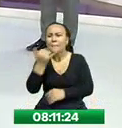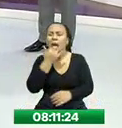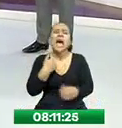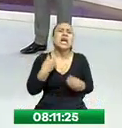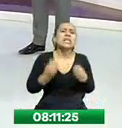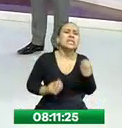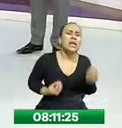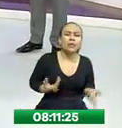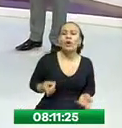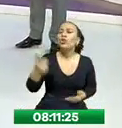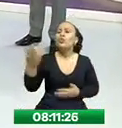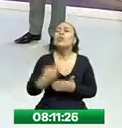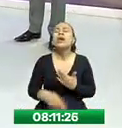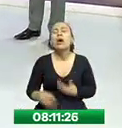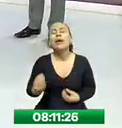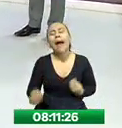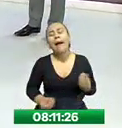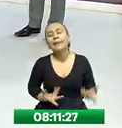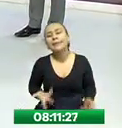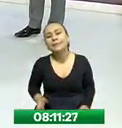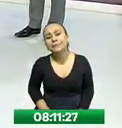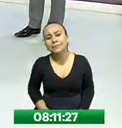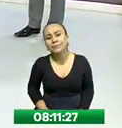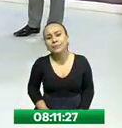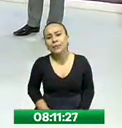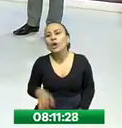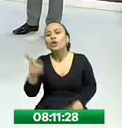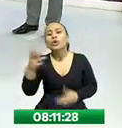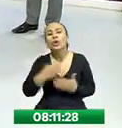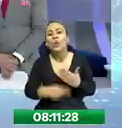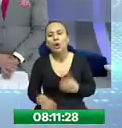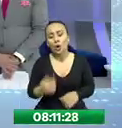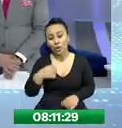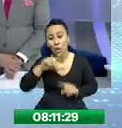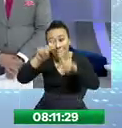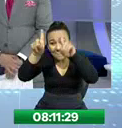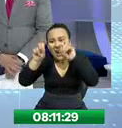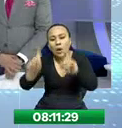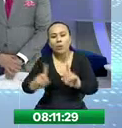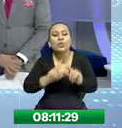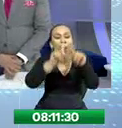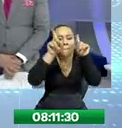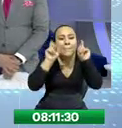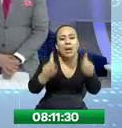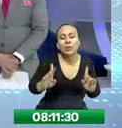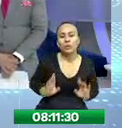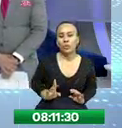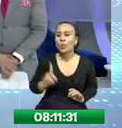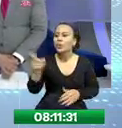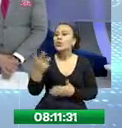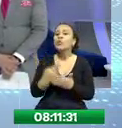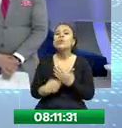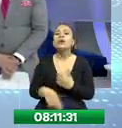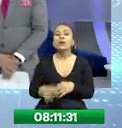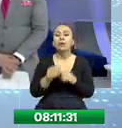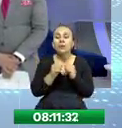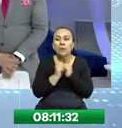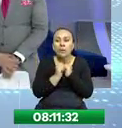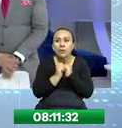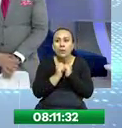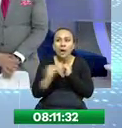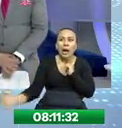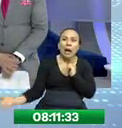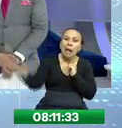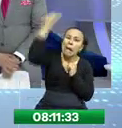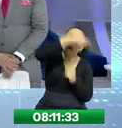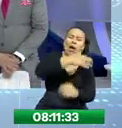esto. ¿Y si fueran tus hijos? ¿Y si fueran tus hijos? Te pregunto a los dos. Y ella ha estado el intendente, según la señora,